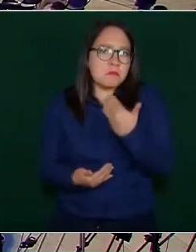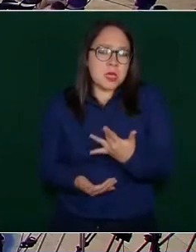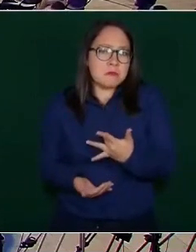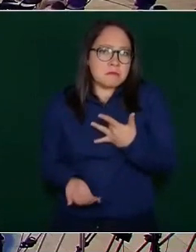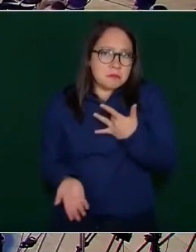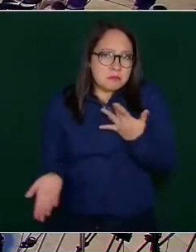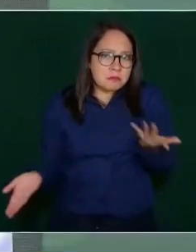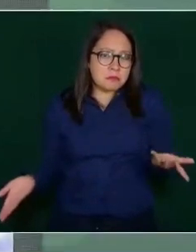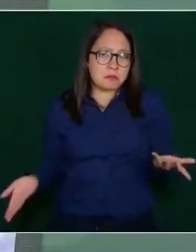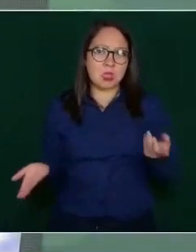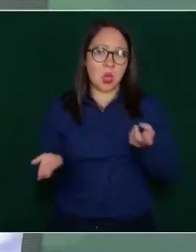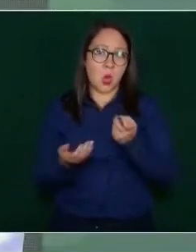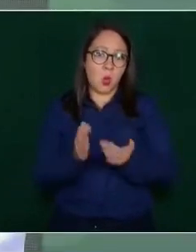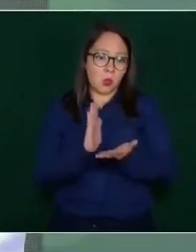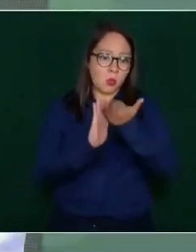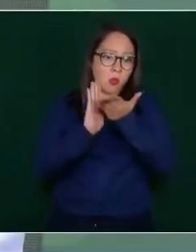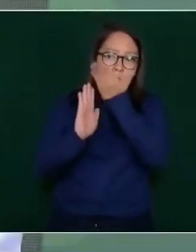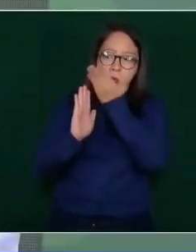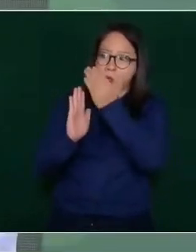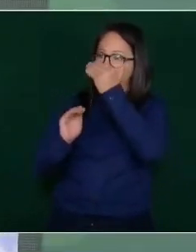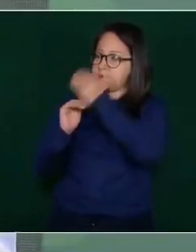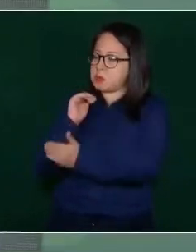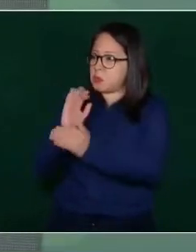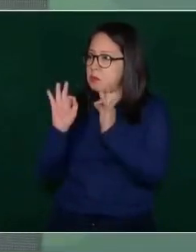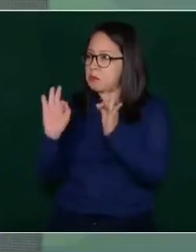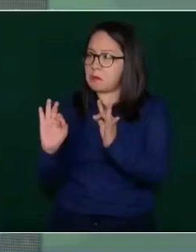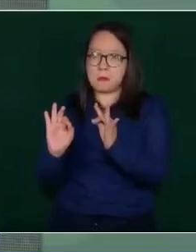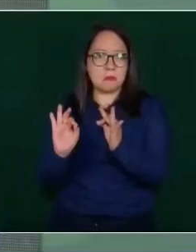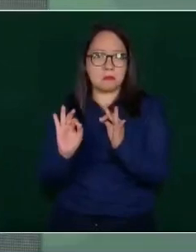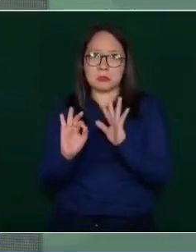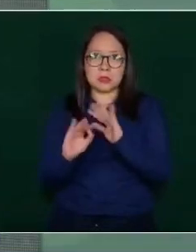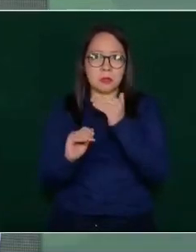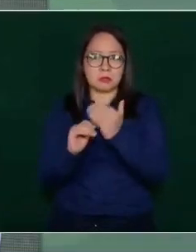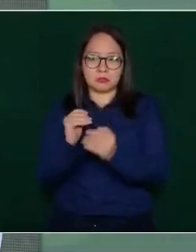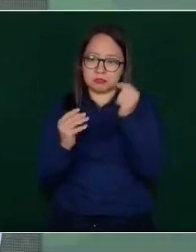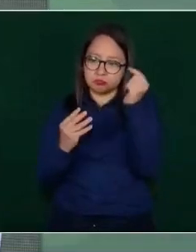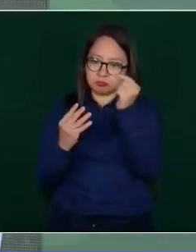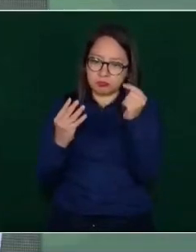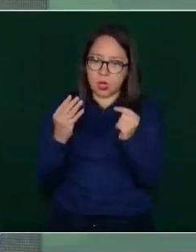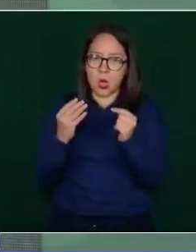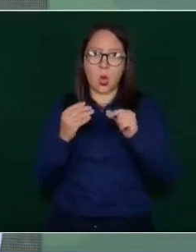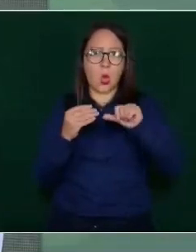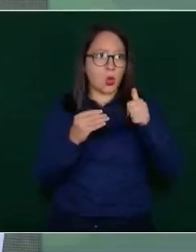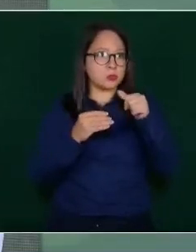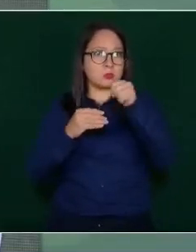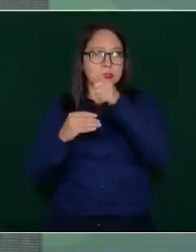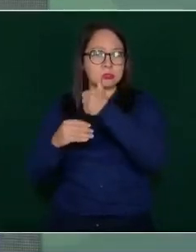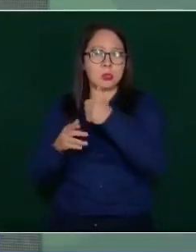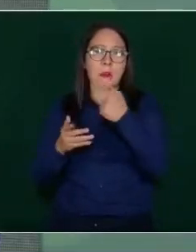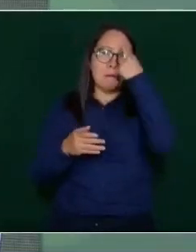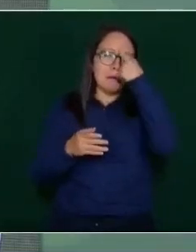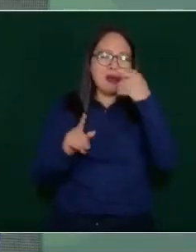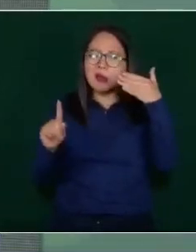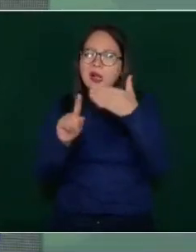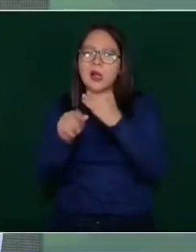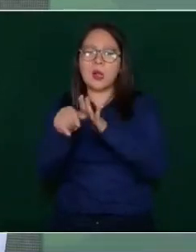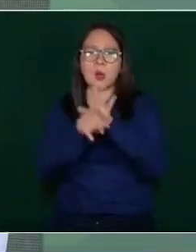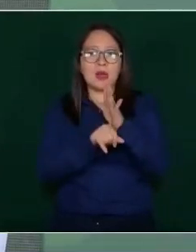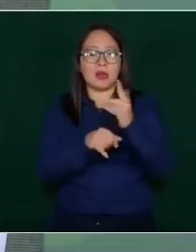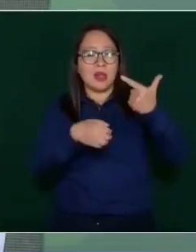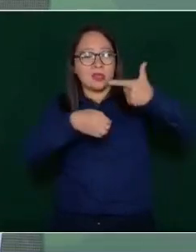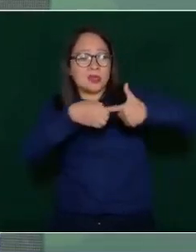Es una obra más, y en este caso es para que no compremos la gasolina en el